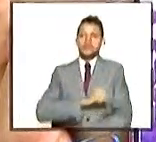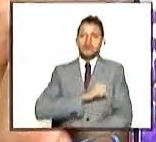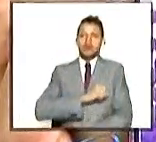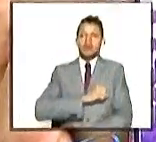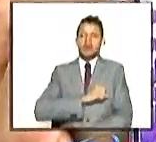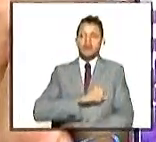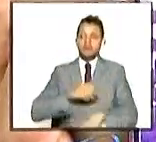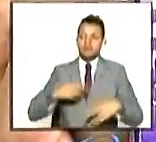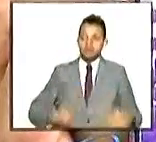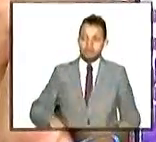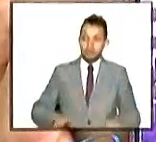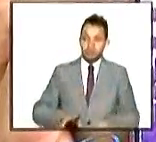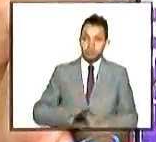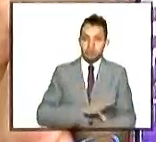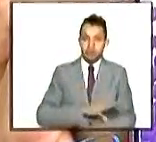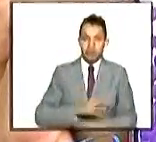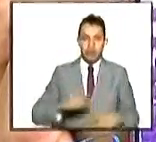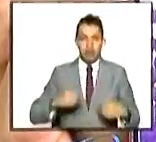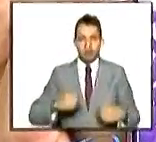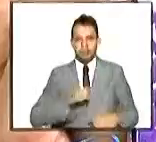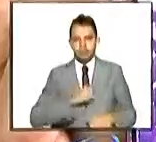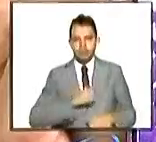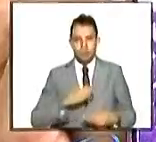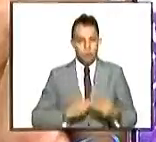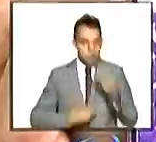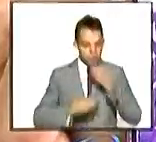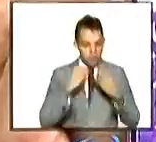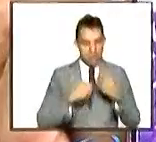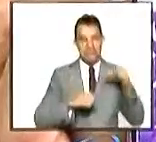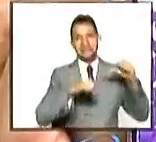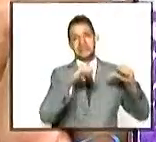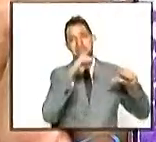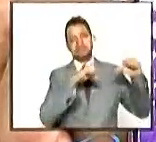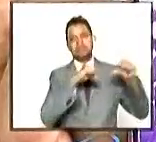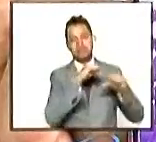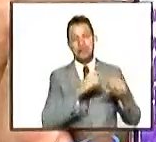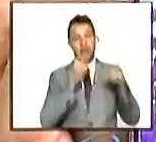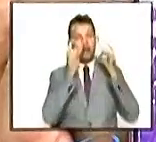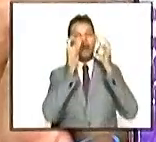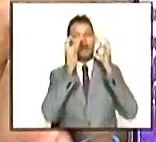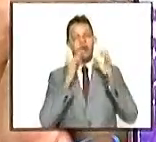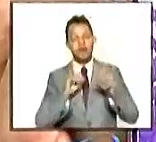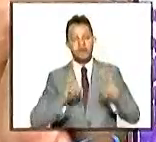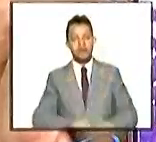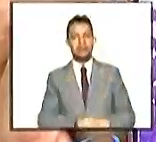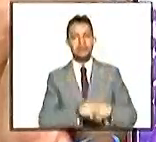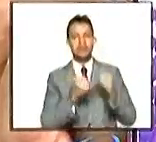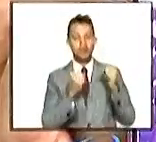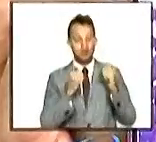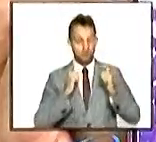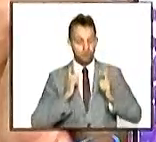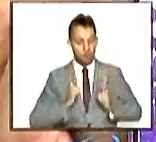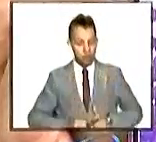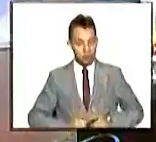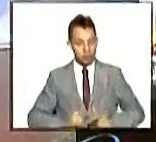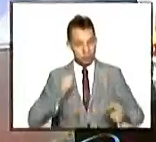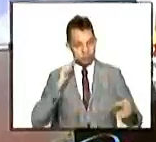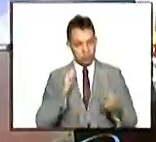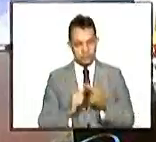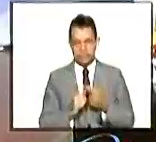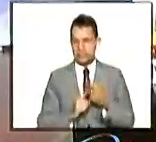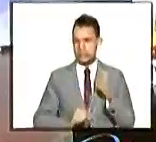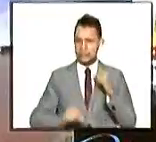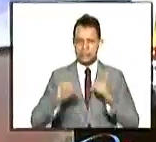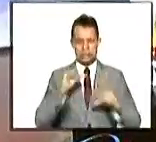se impresionen realmente de lo que estamos comiendo y hacia dónde va nuestra alimentación también, de una forma tan